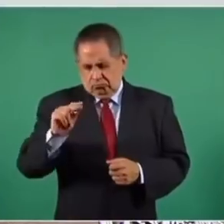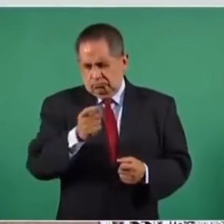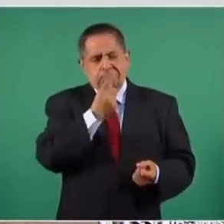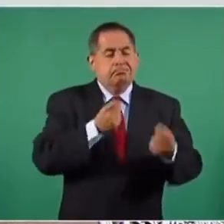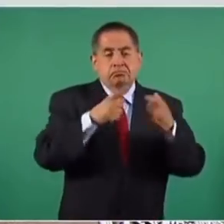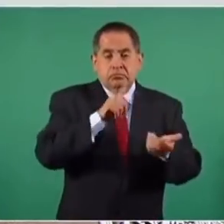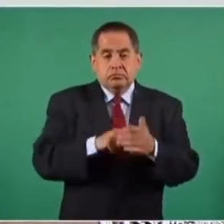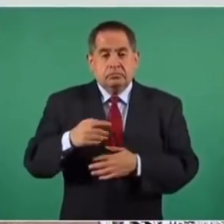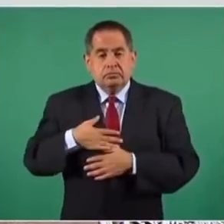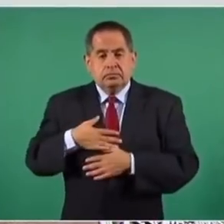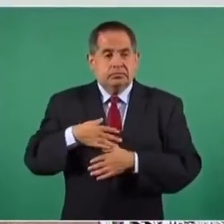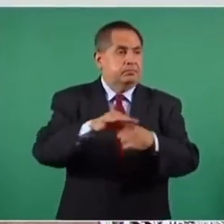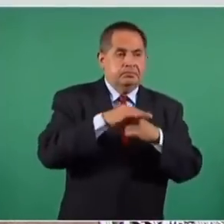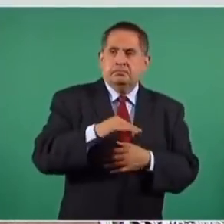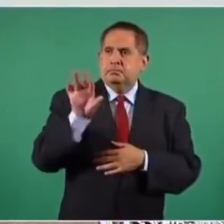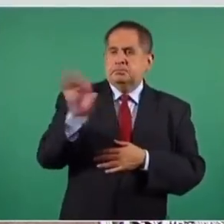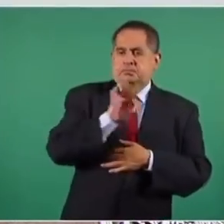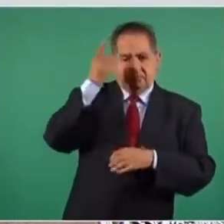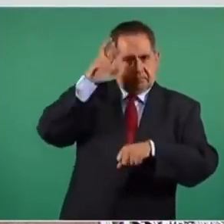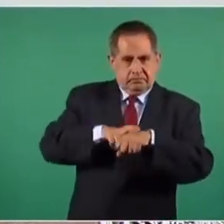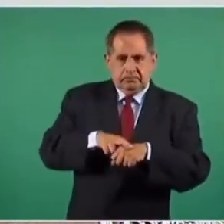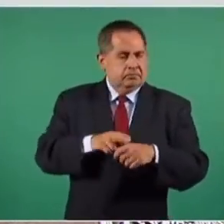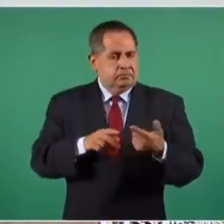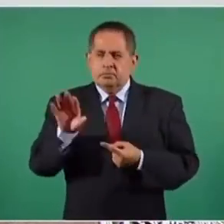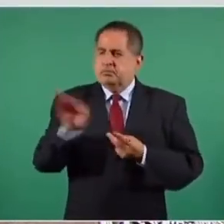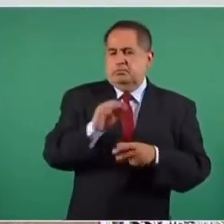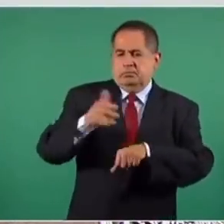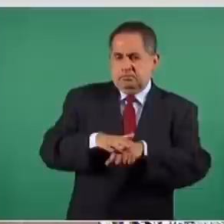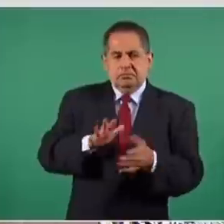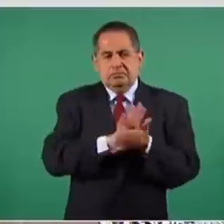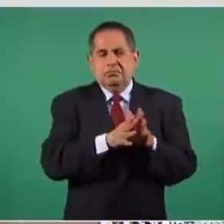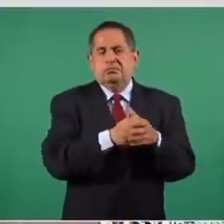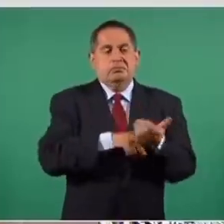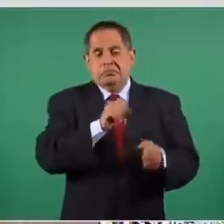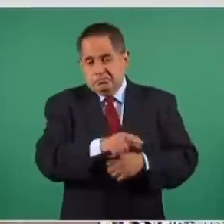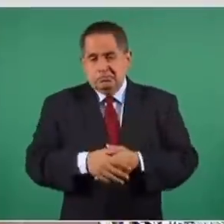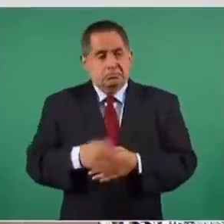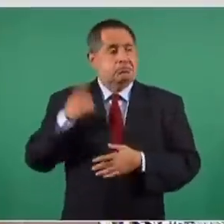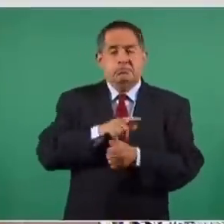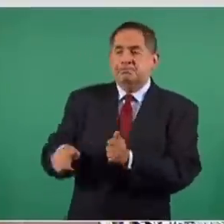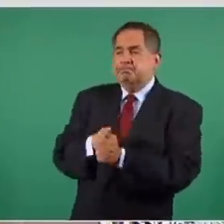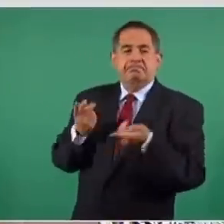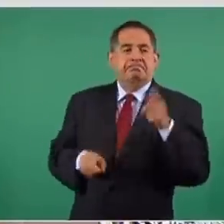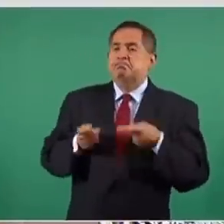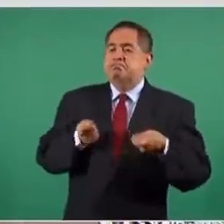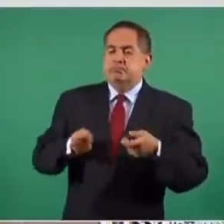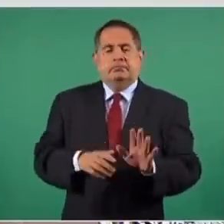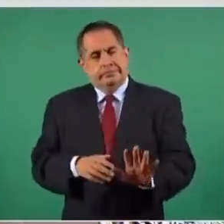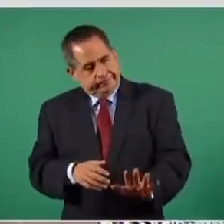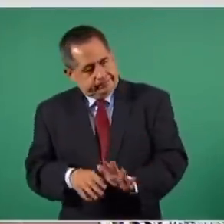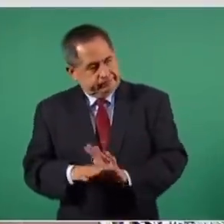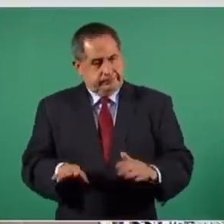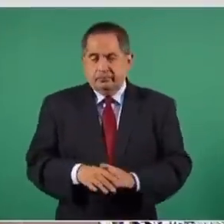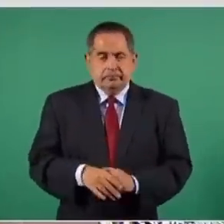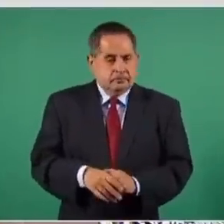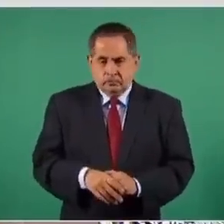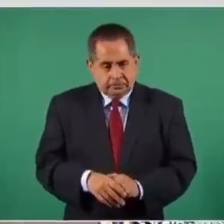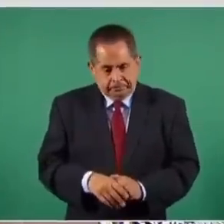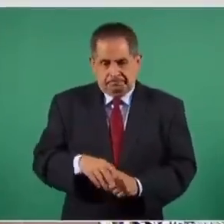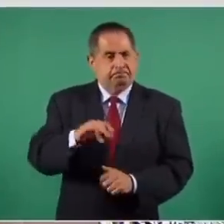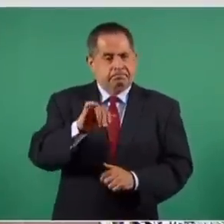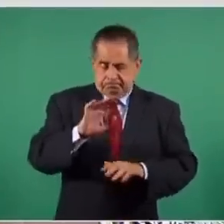generalizando, son los que ponen al director, son los que ponen al administrador, son los que mandan. Entonces,